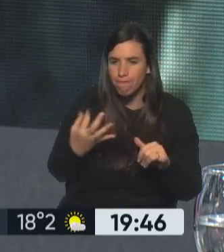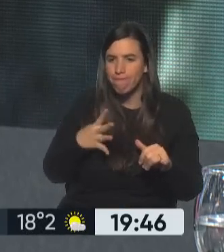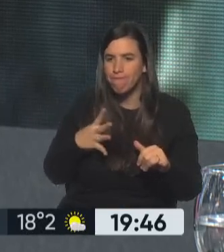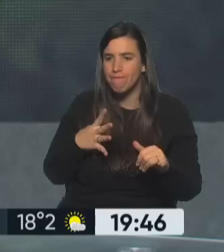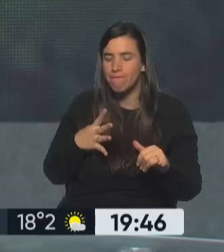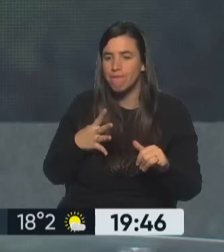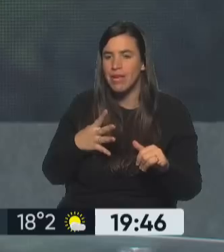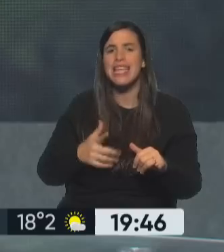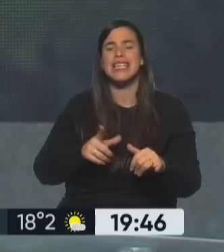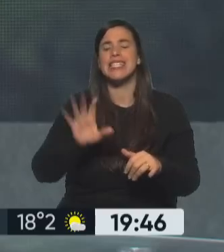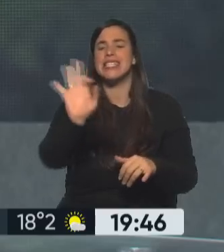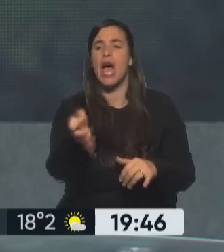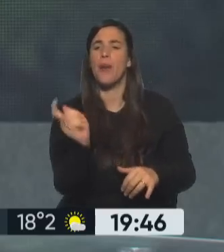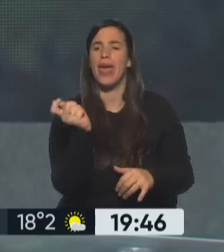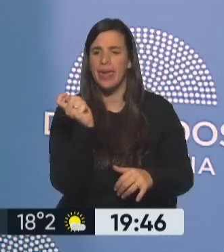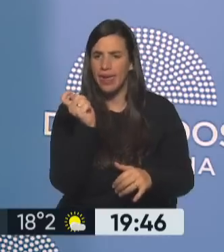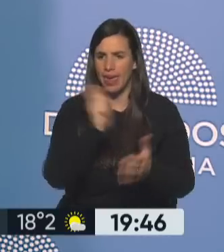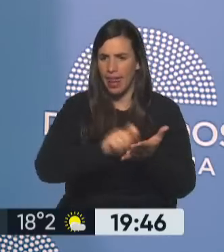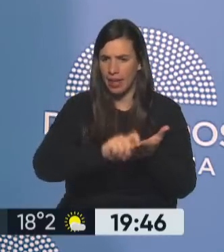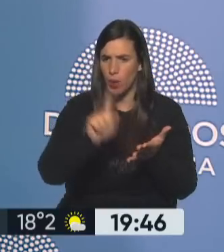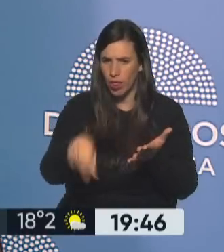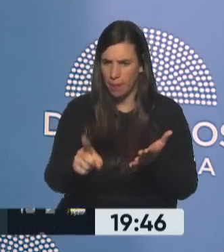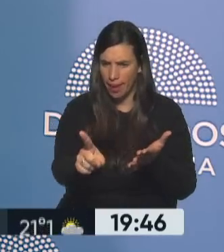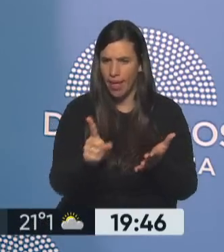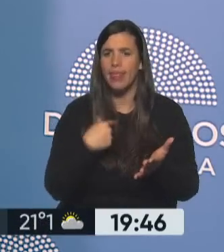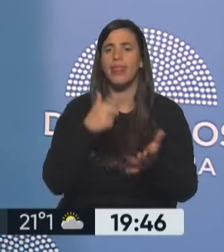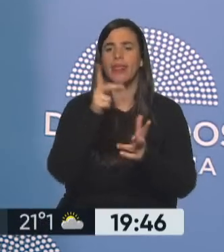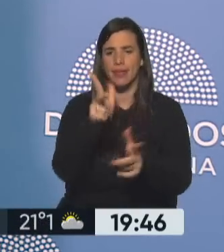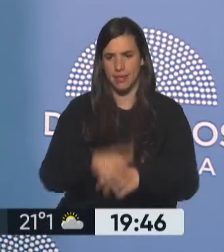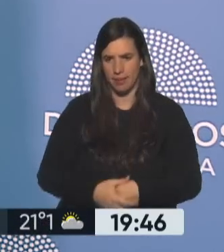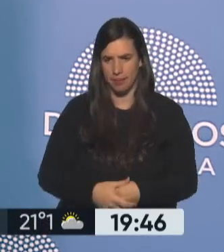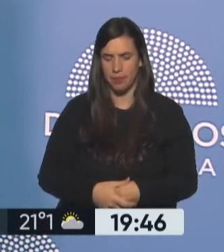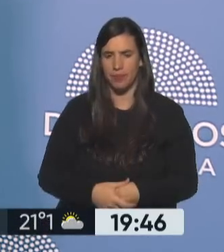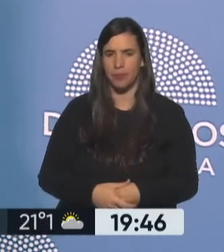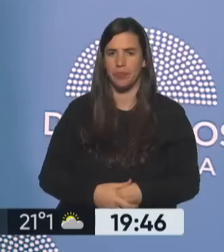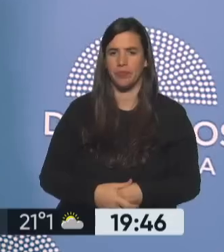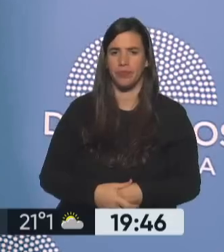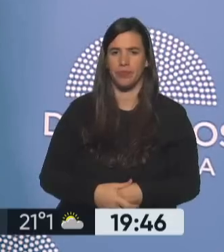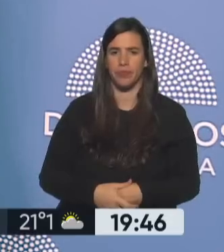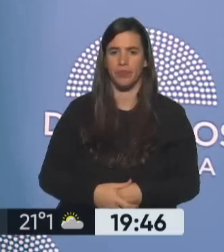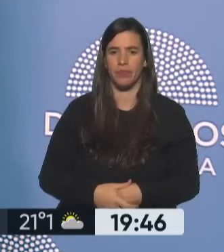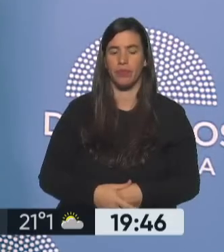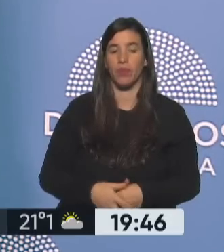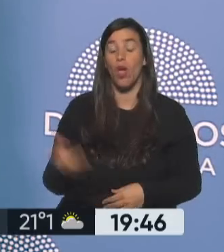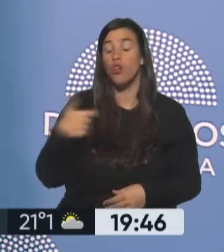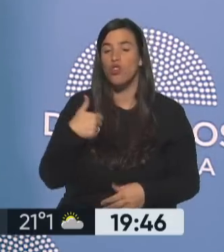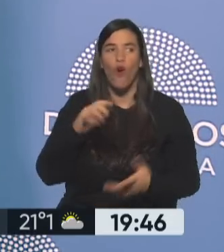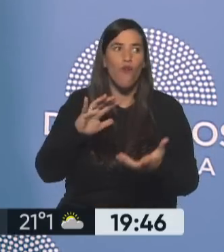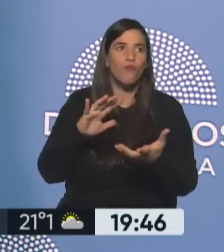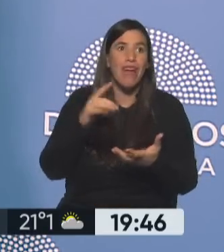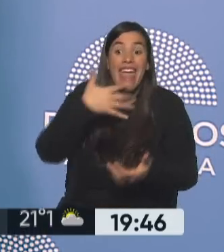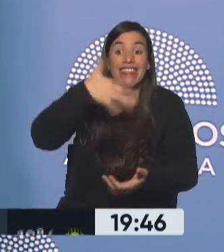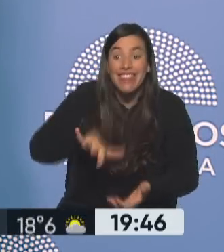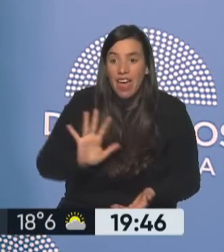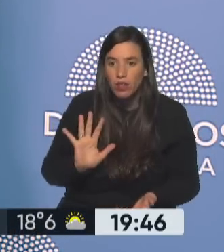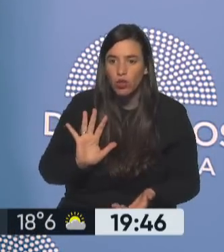también? Leopoldo Moró. A ver qué dice Leopoldo. Yo lo leo como un acto de revancha, en